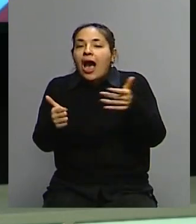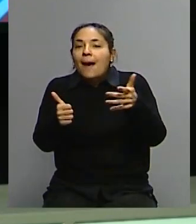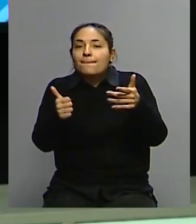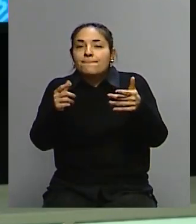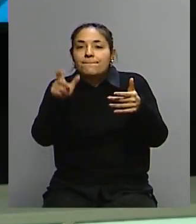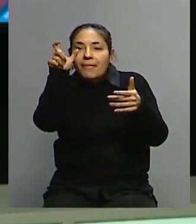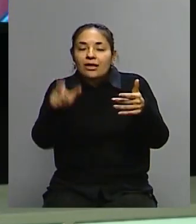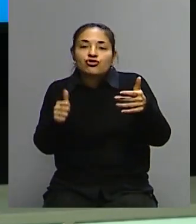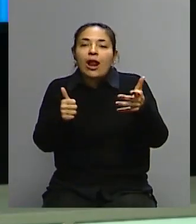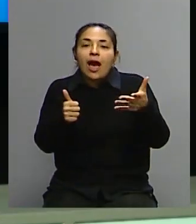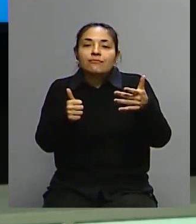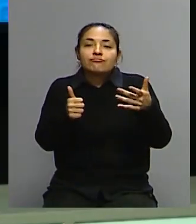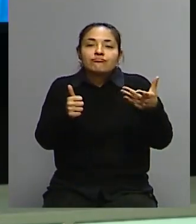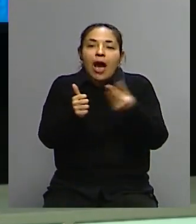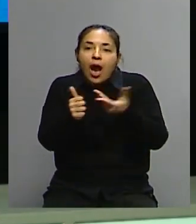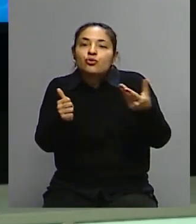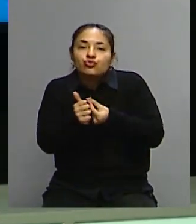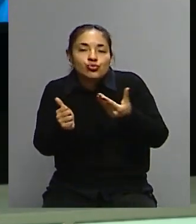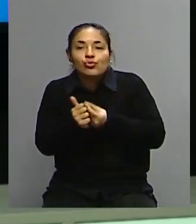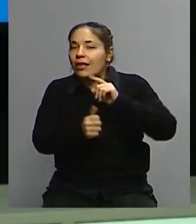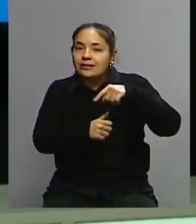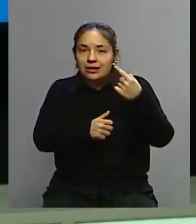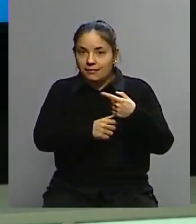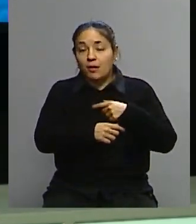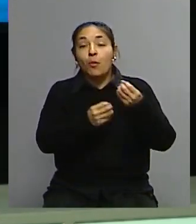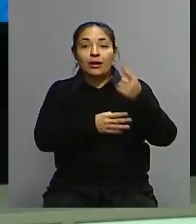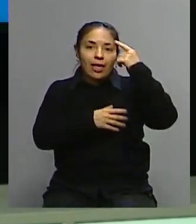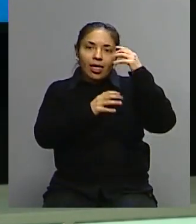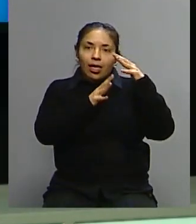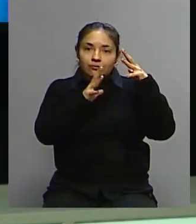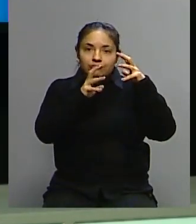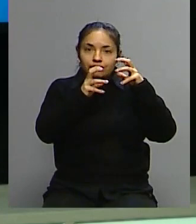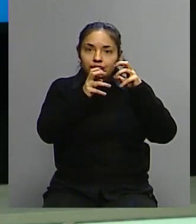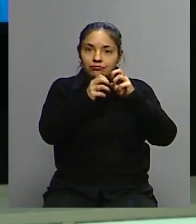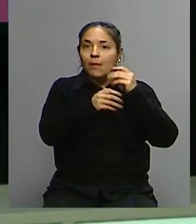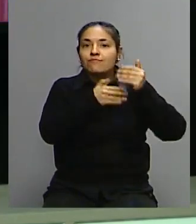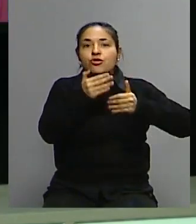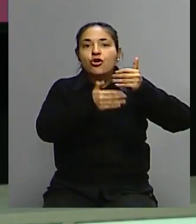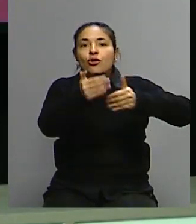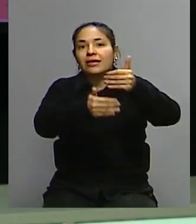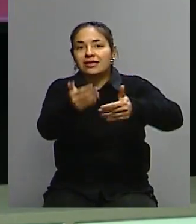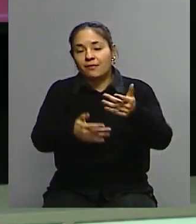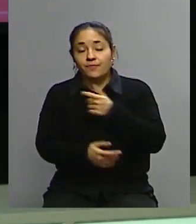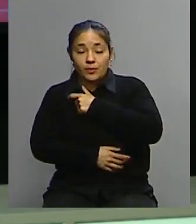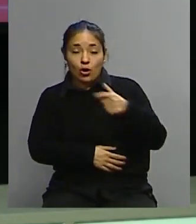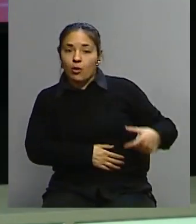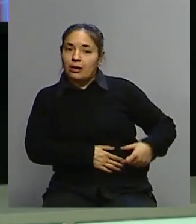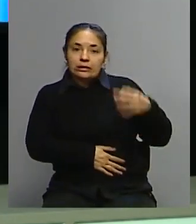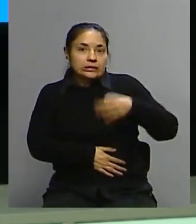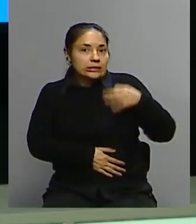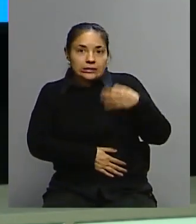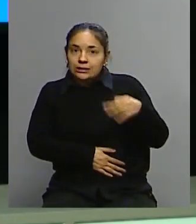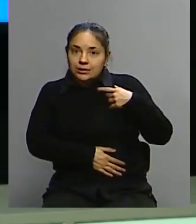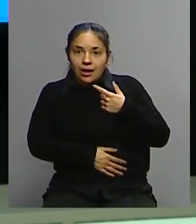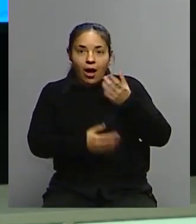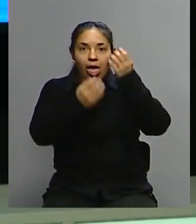progresivas las sí. demencias. Entonces, bueno, de alguna manera el sistema de salud se ve cada vez más presionado. Definitivamente sí,